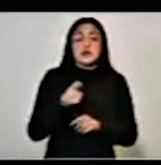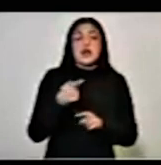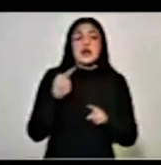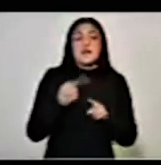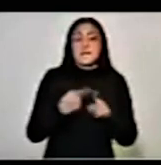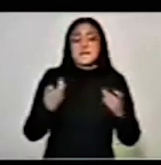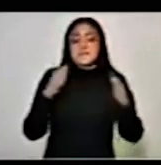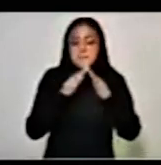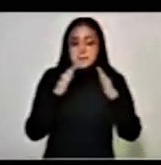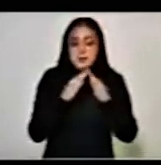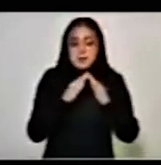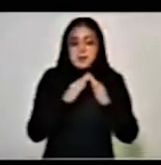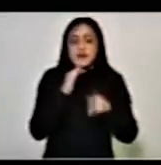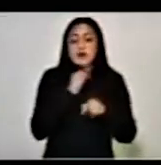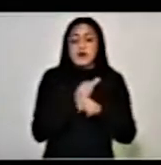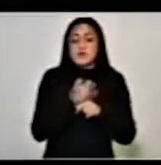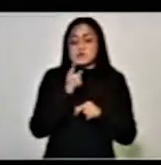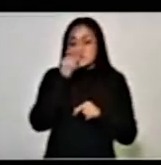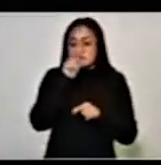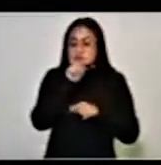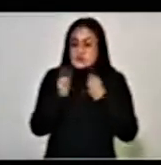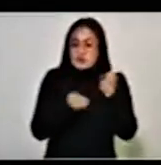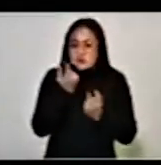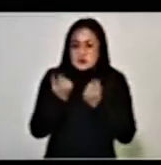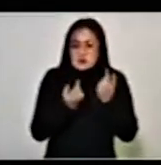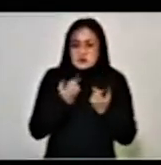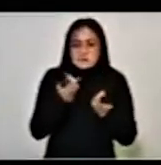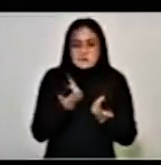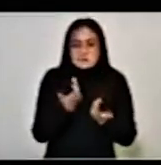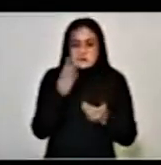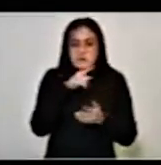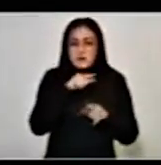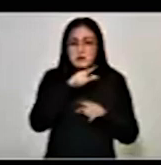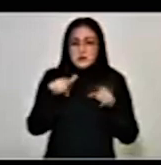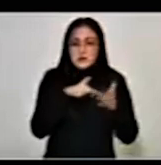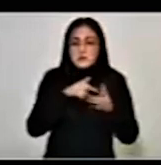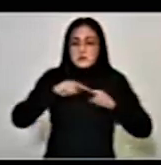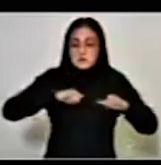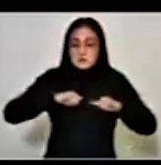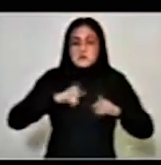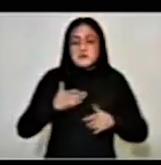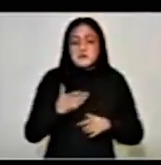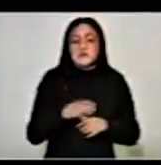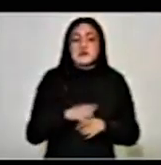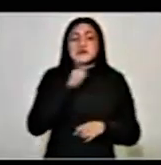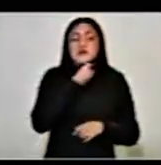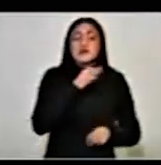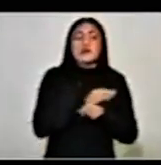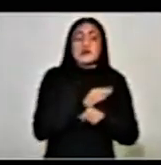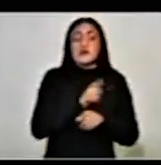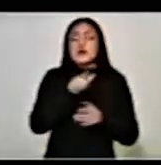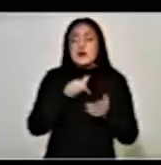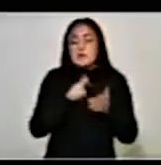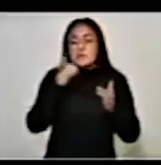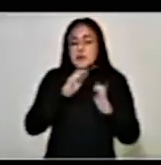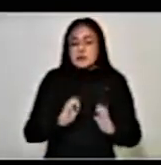de vivienda de manera irregular y continuamos, por supuesto, apoyando las actividades del área de